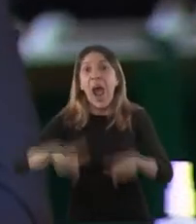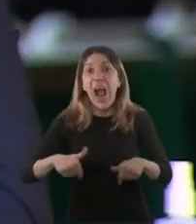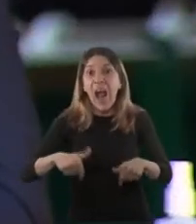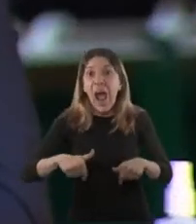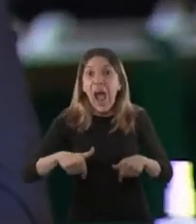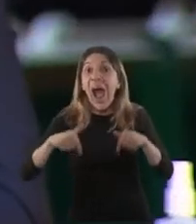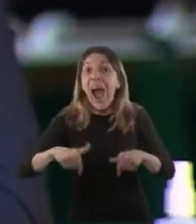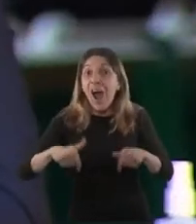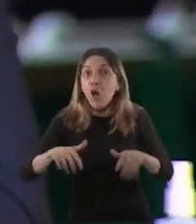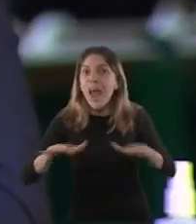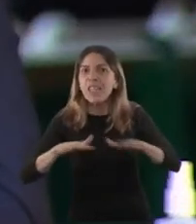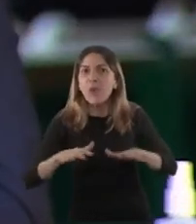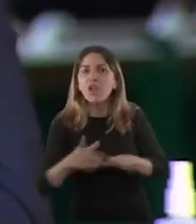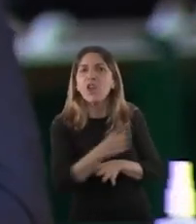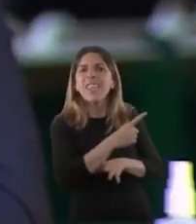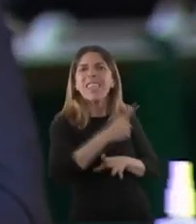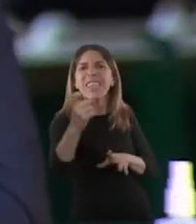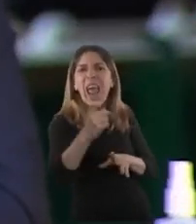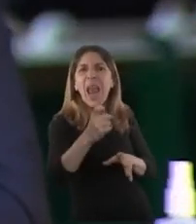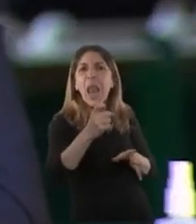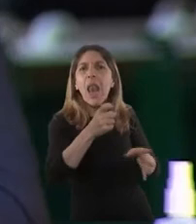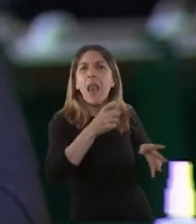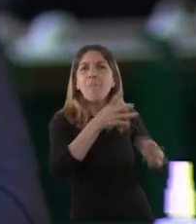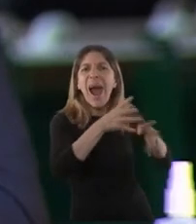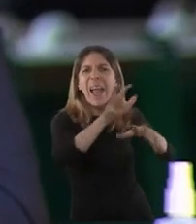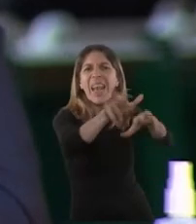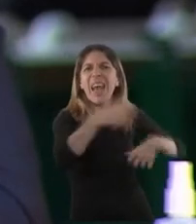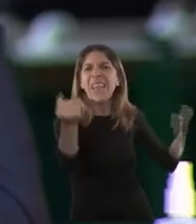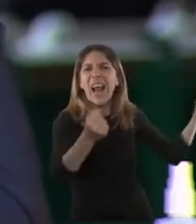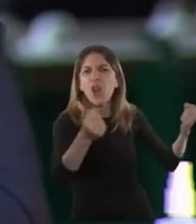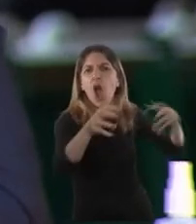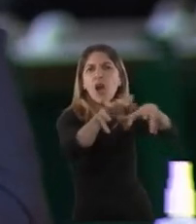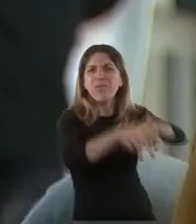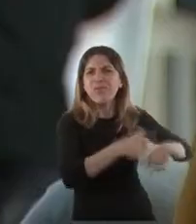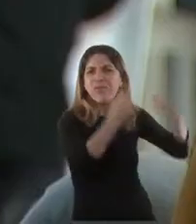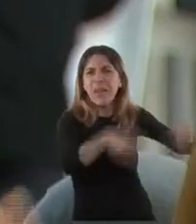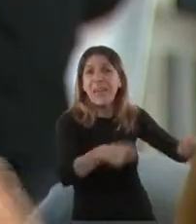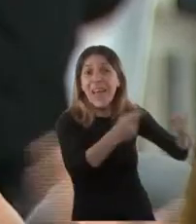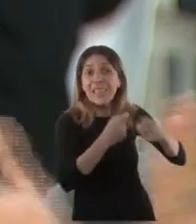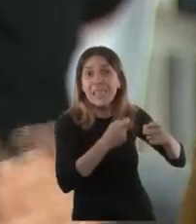de 60 son fabricadas por la industria argentina.